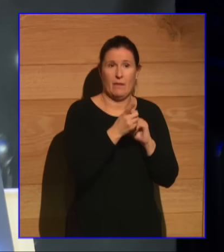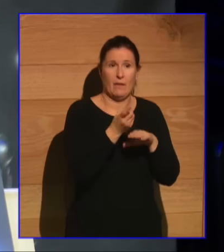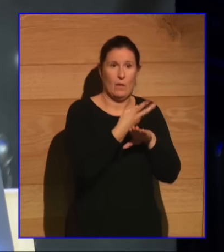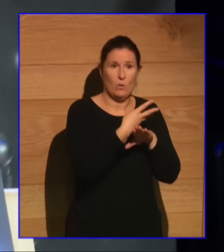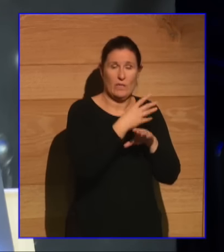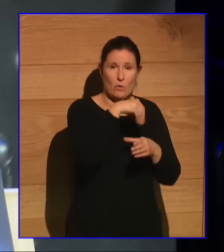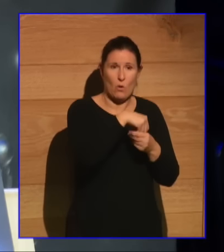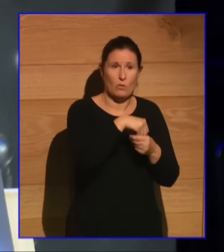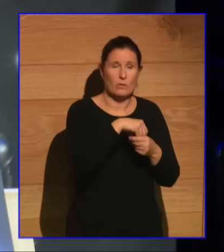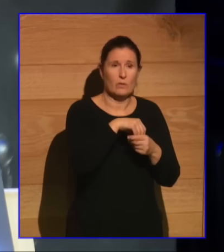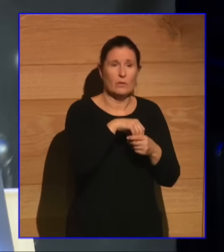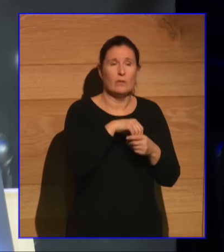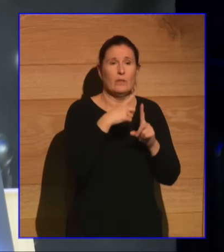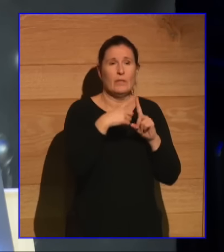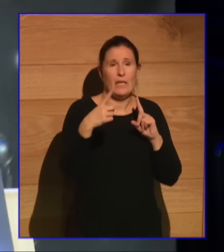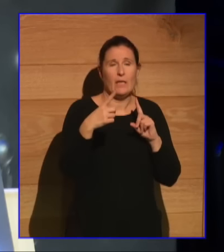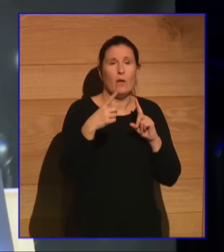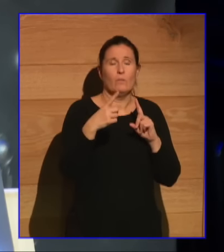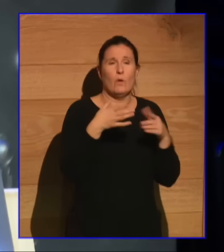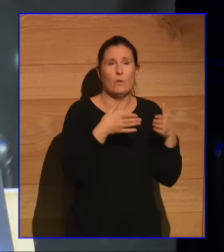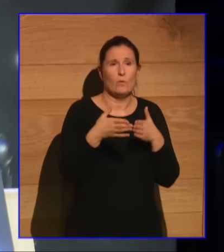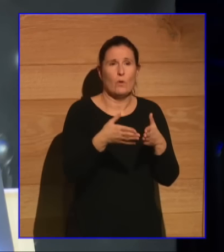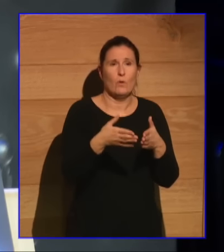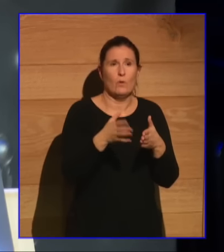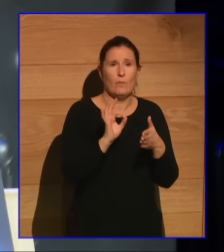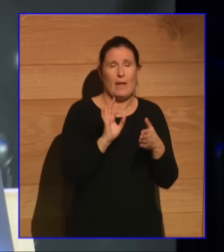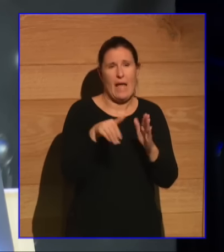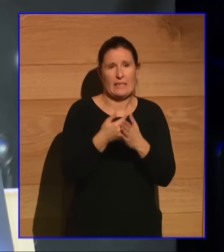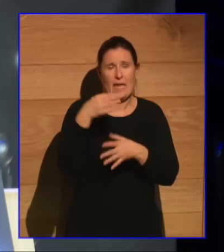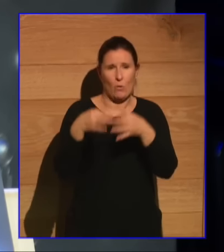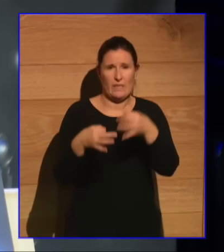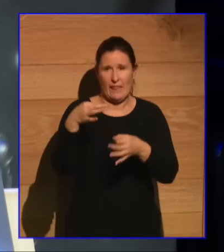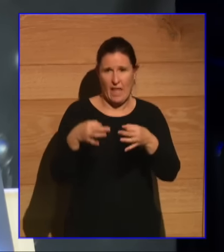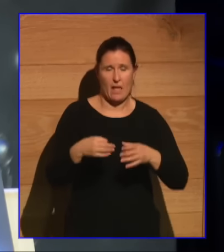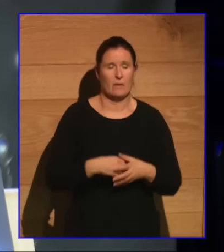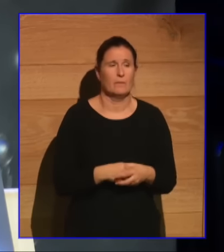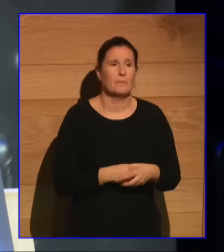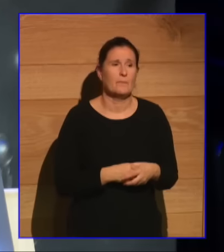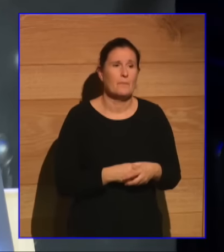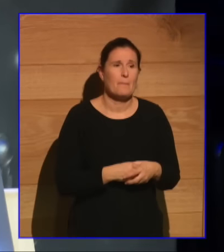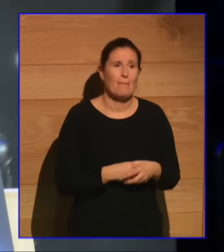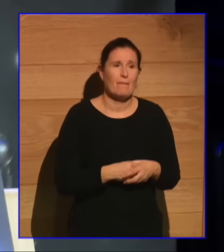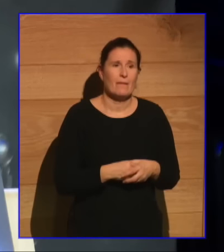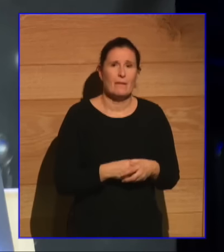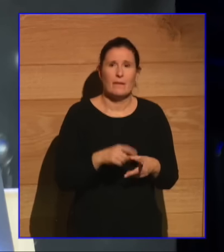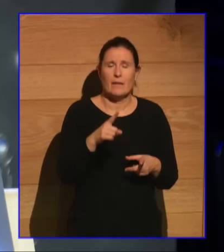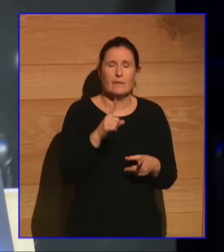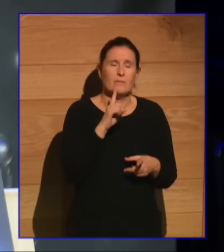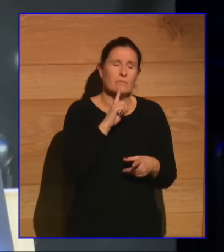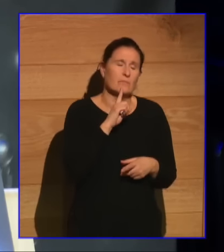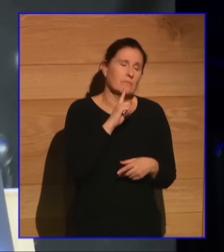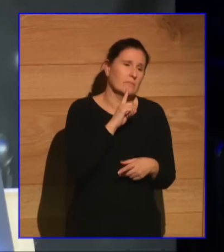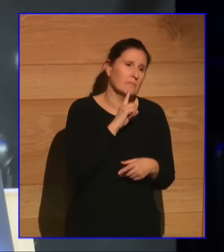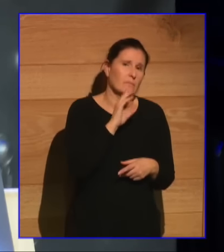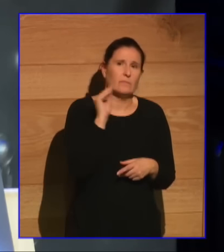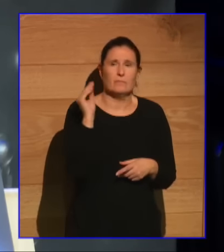se llama The Long Road to Justice, el largo camino a la justicia, que es una auténtica delicia. Ahora